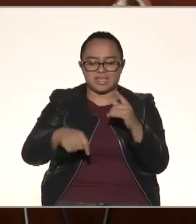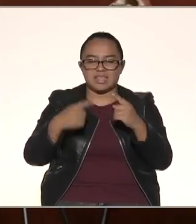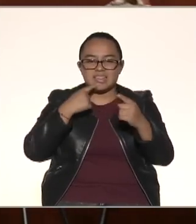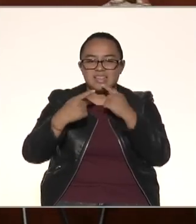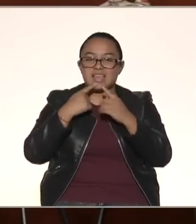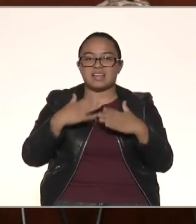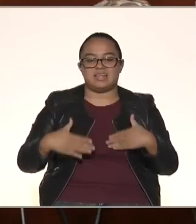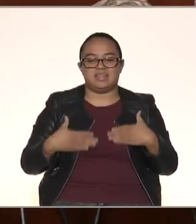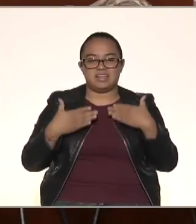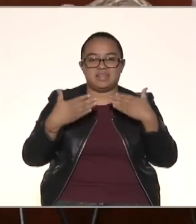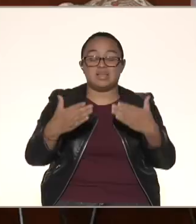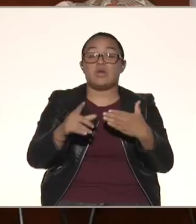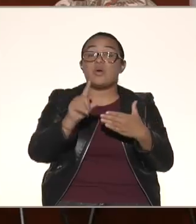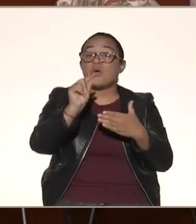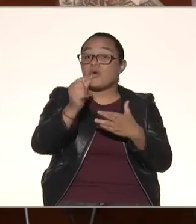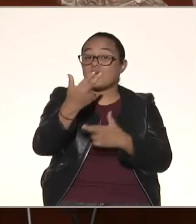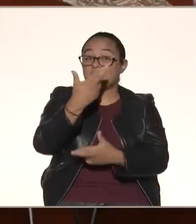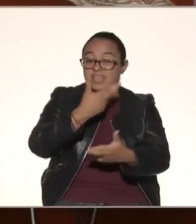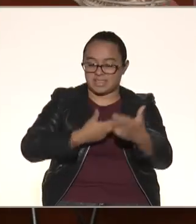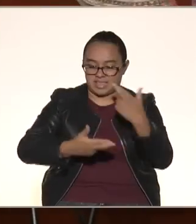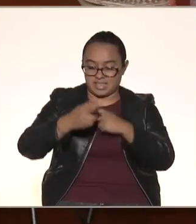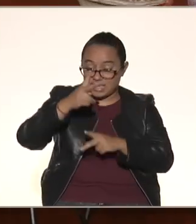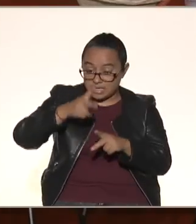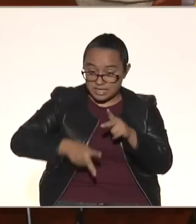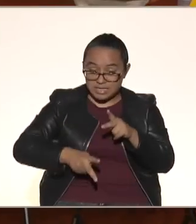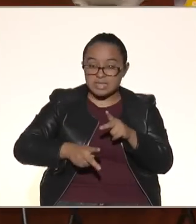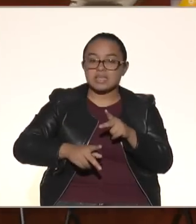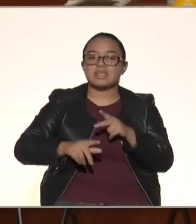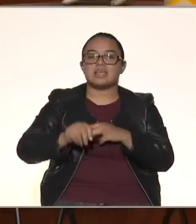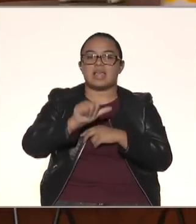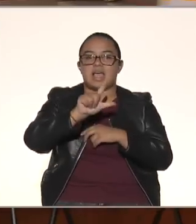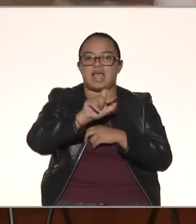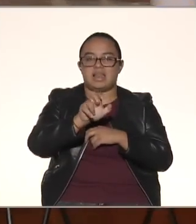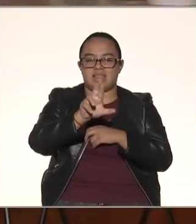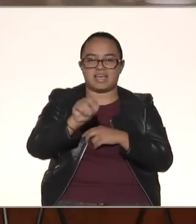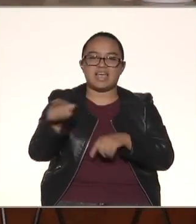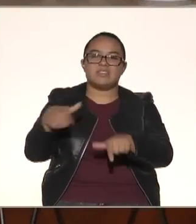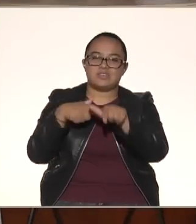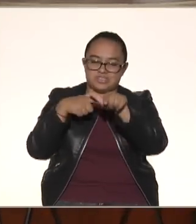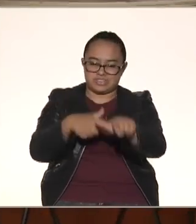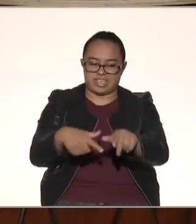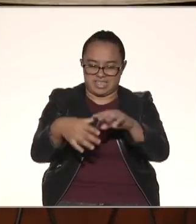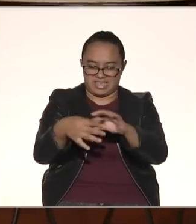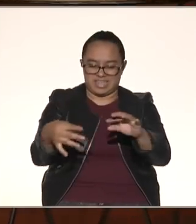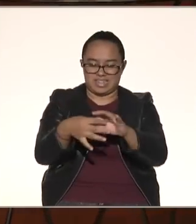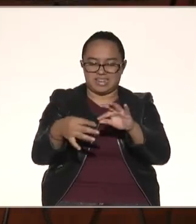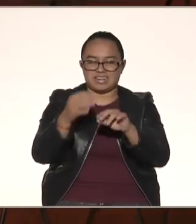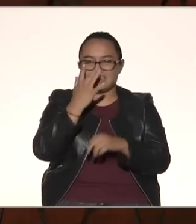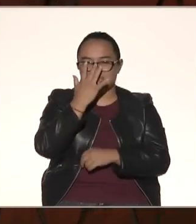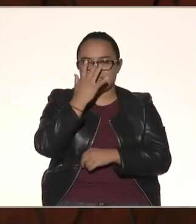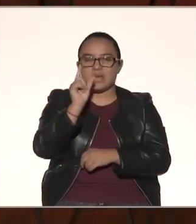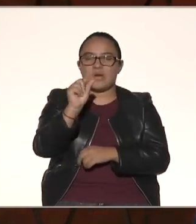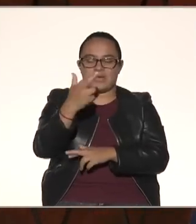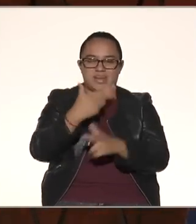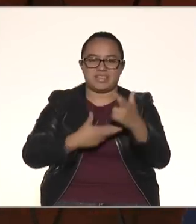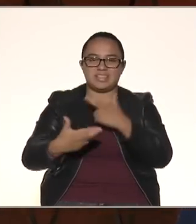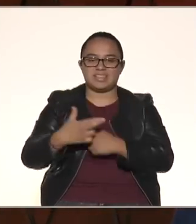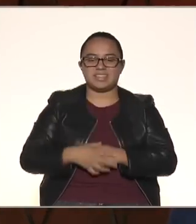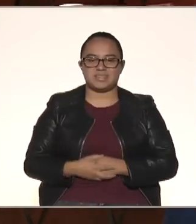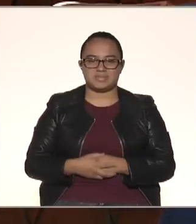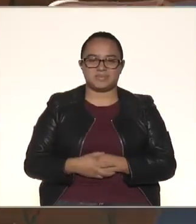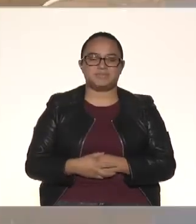Diálogos en Confianza. Regresando del corte, Alejandro nos va a responder esta pregunta. En un momento regresamos.